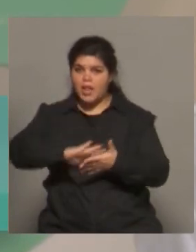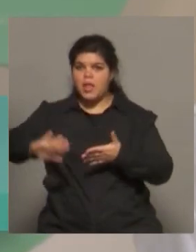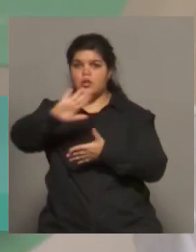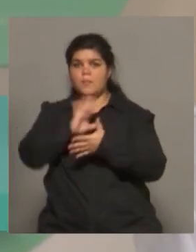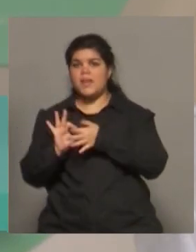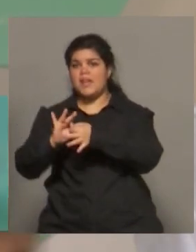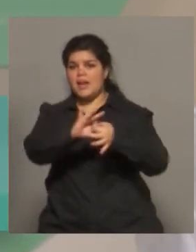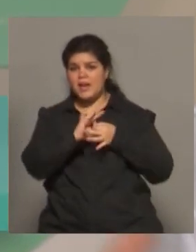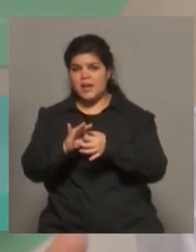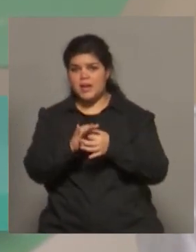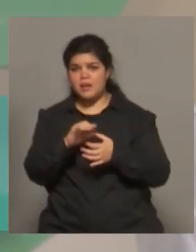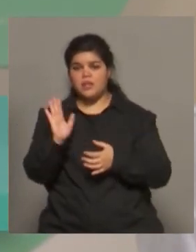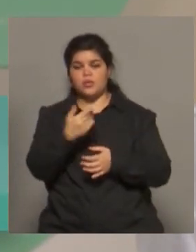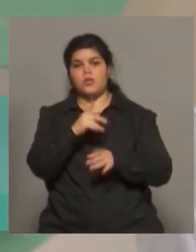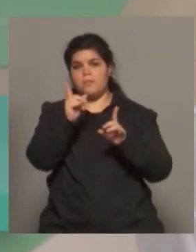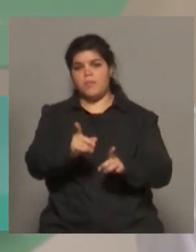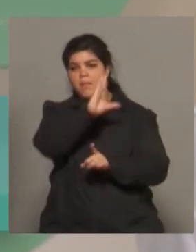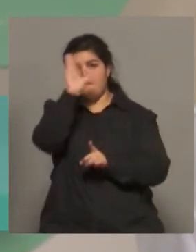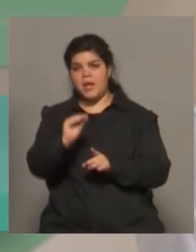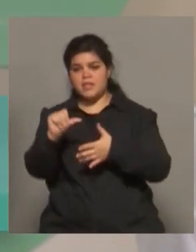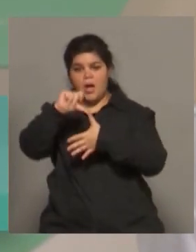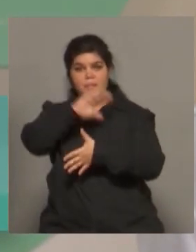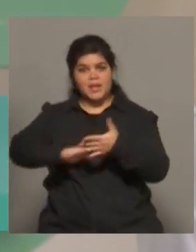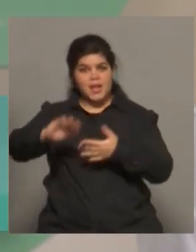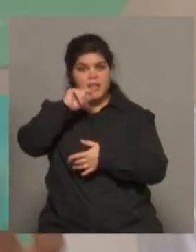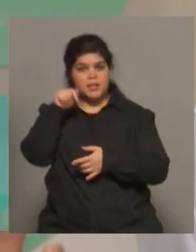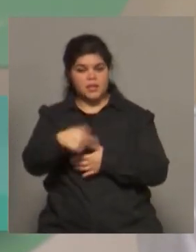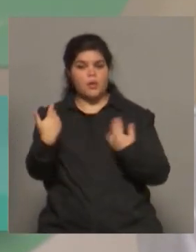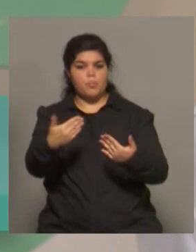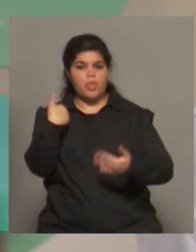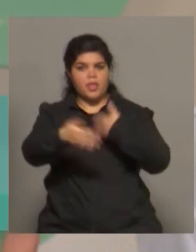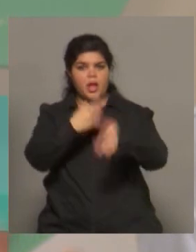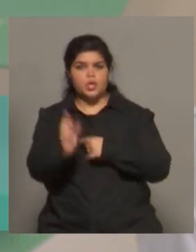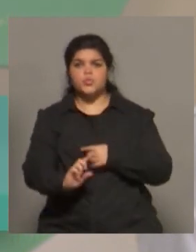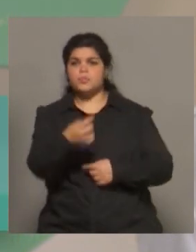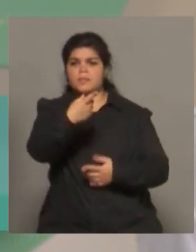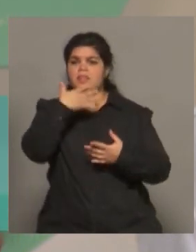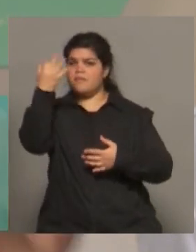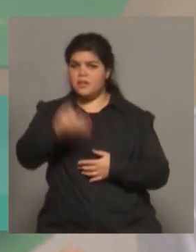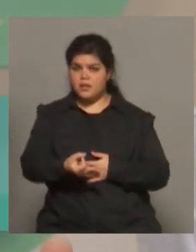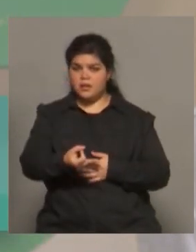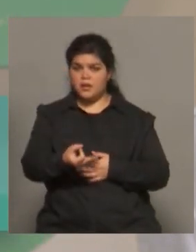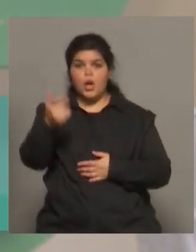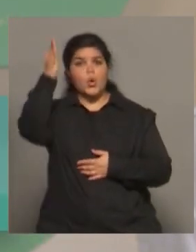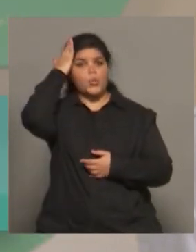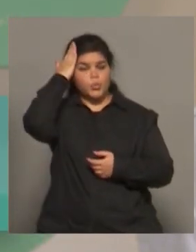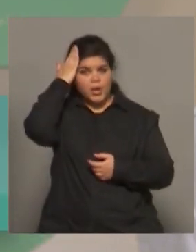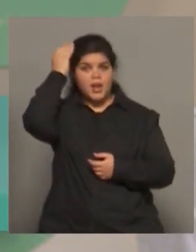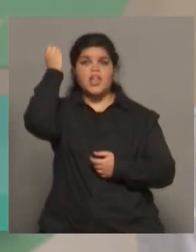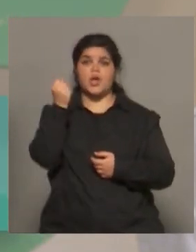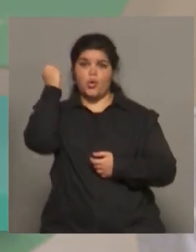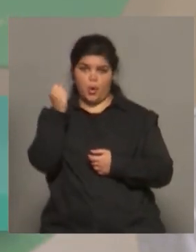debemos seguir los distintos países que hoy componemos la América Latina para poder lograr una independencia real, cultural y